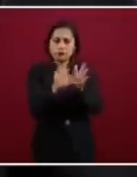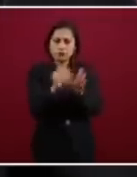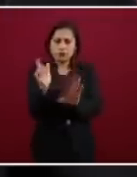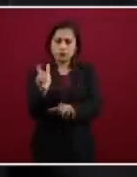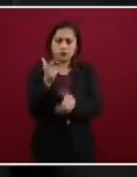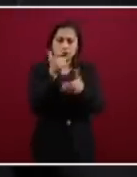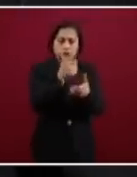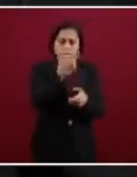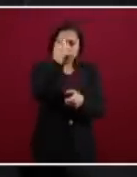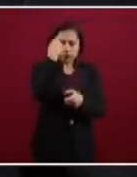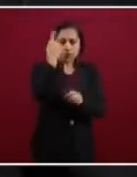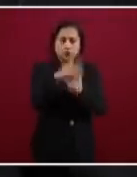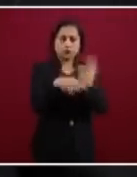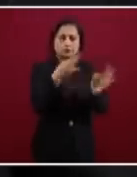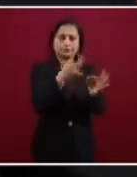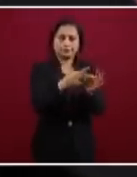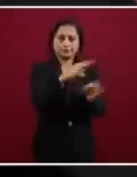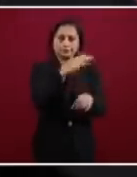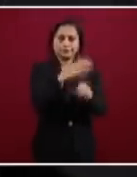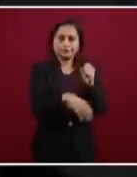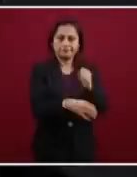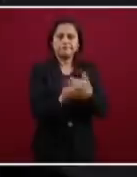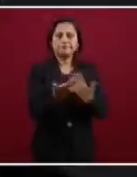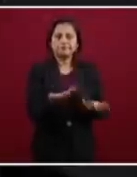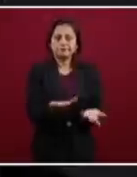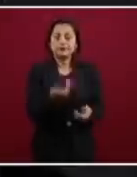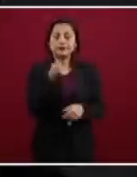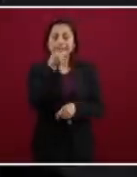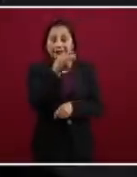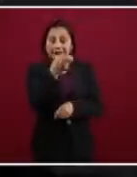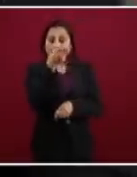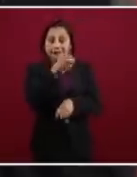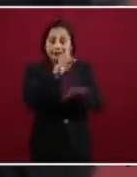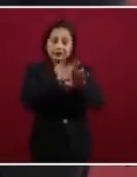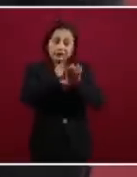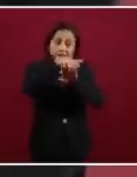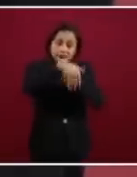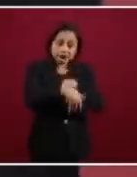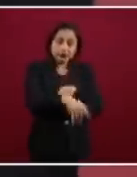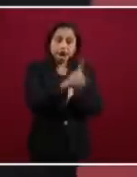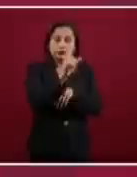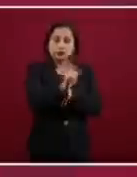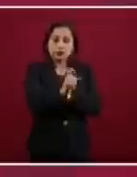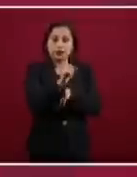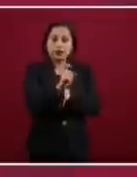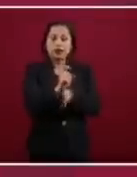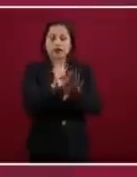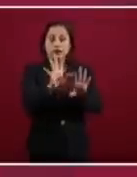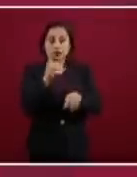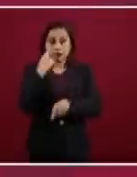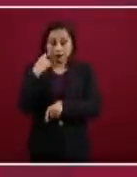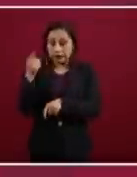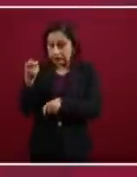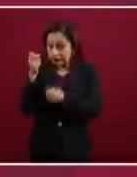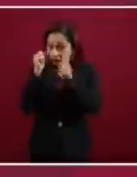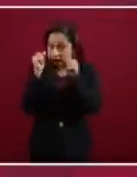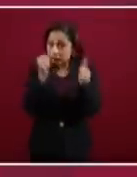terminarla y que es una presa también ver eso